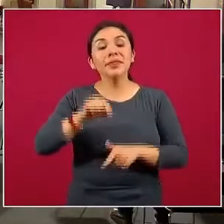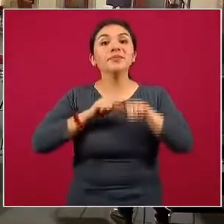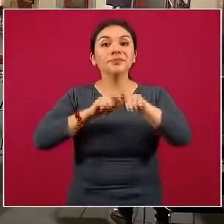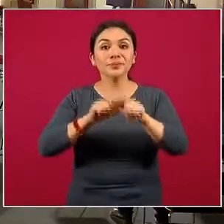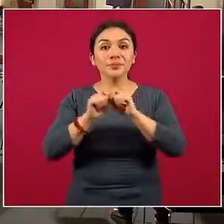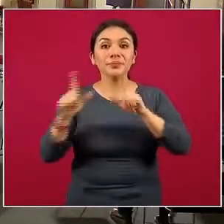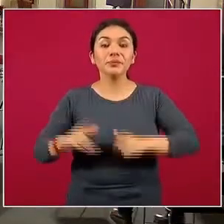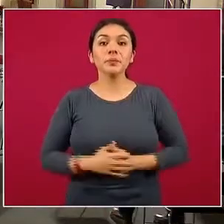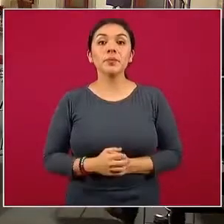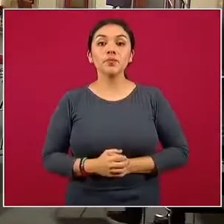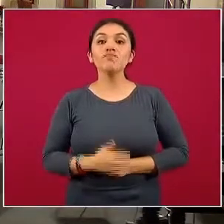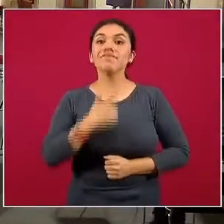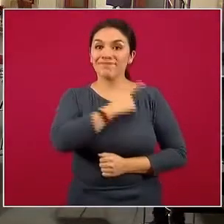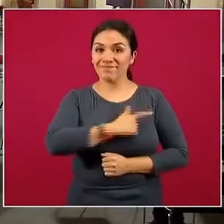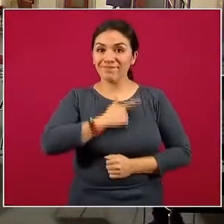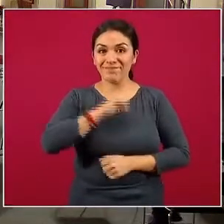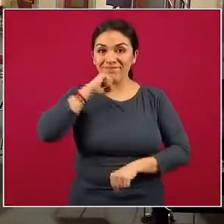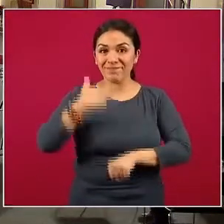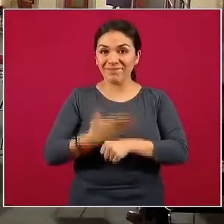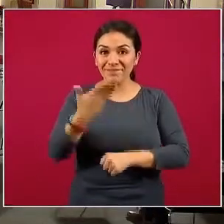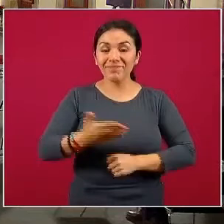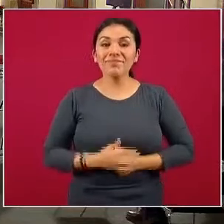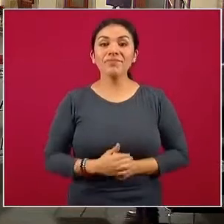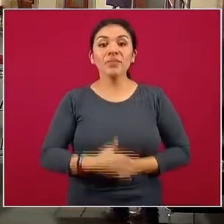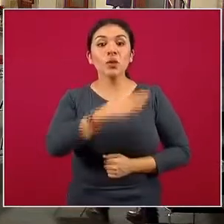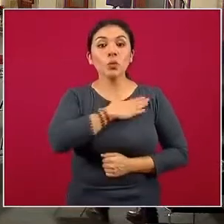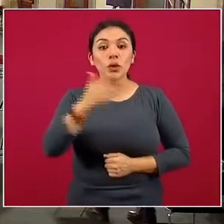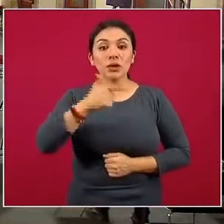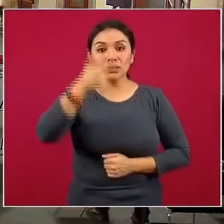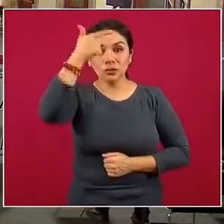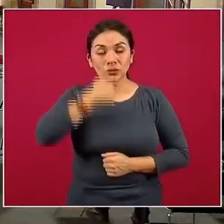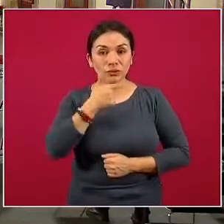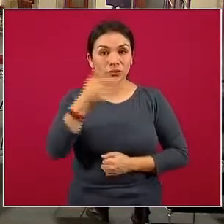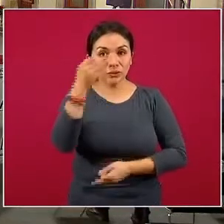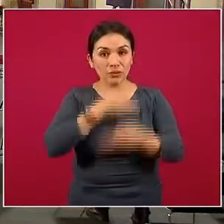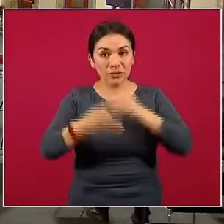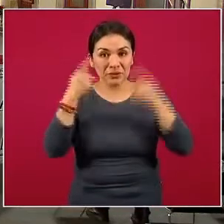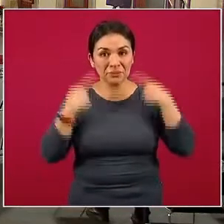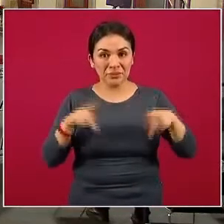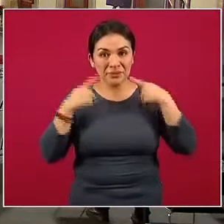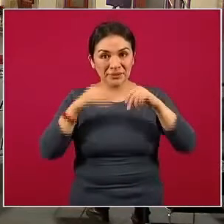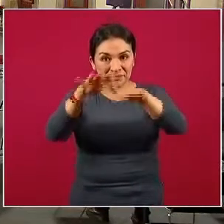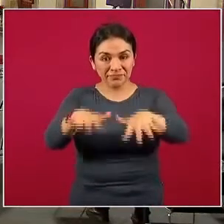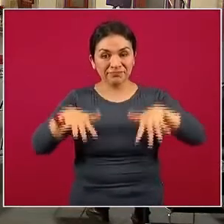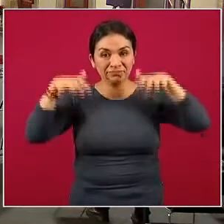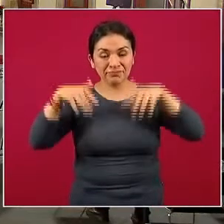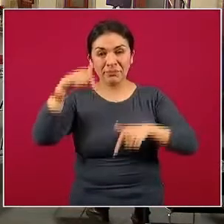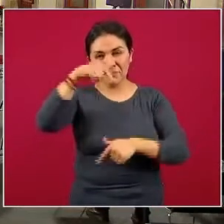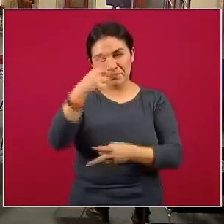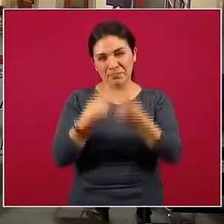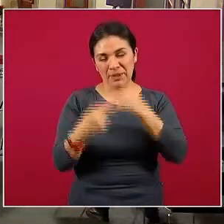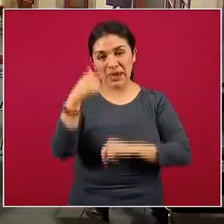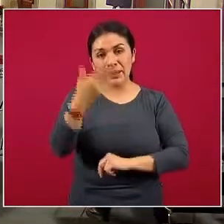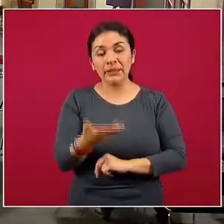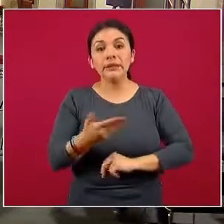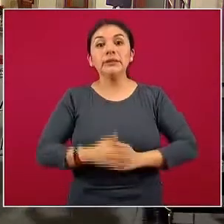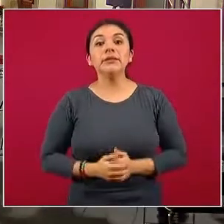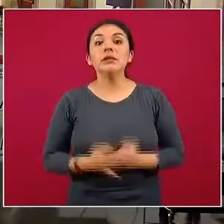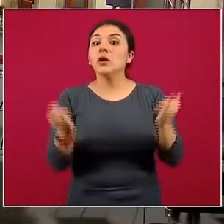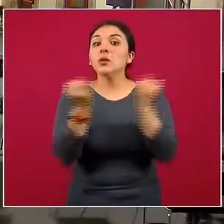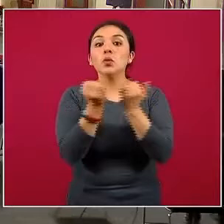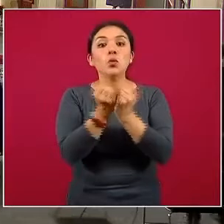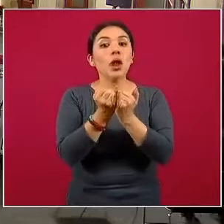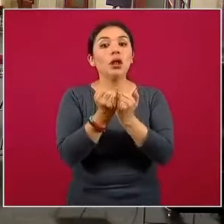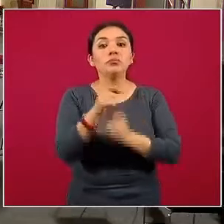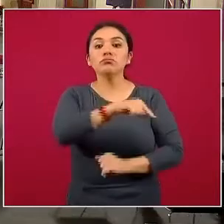procedemos. Con mucho gusto, señor secretario. Muy buenas noches a todas y todos los aquí presentes, así como